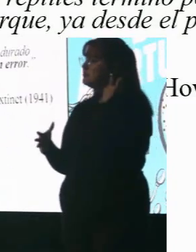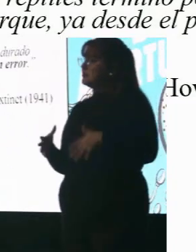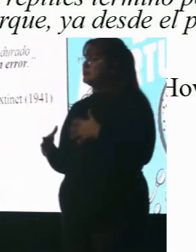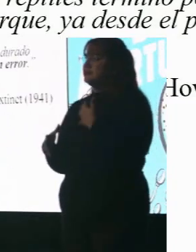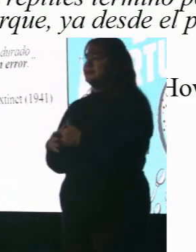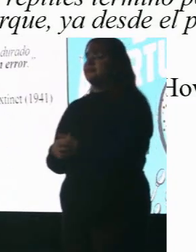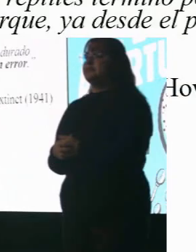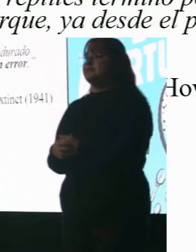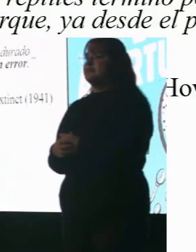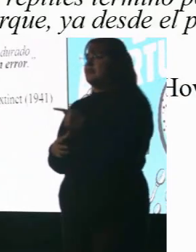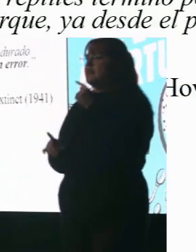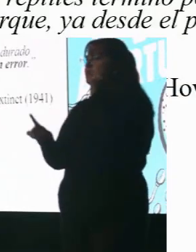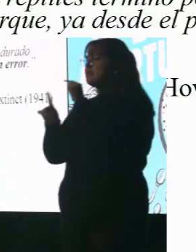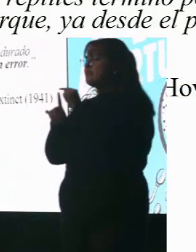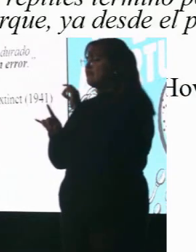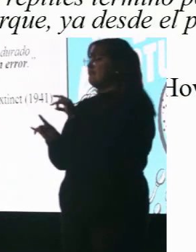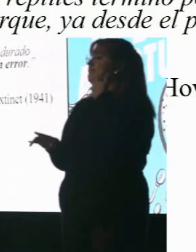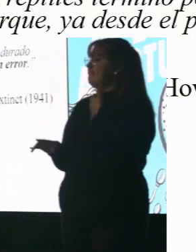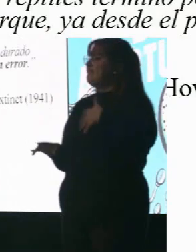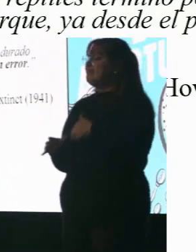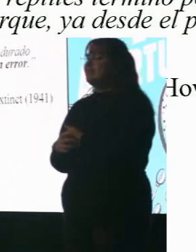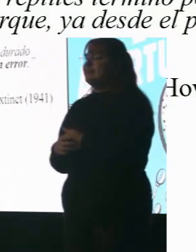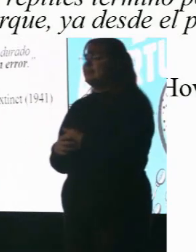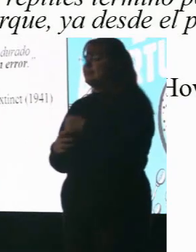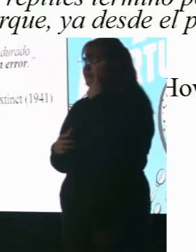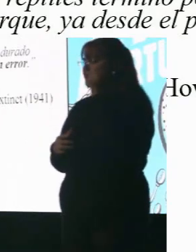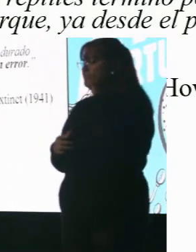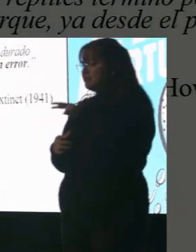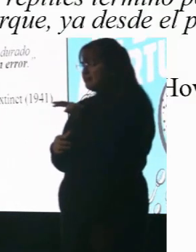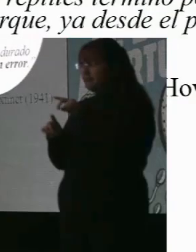es como un concepto clave. Si nosotros nos fijamos,